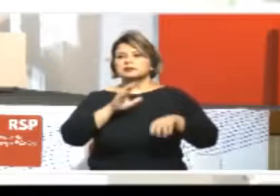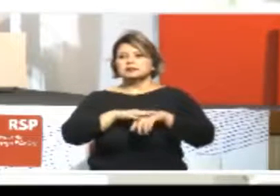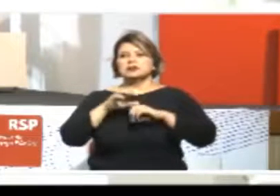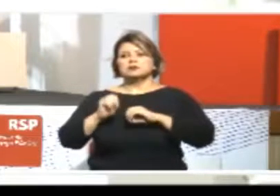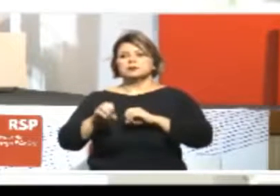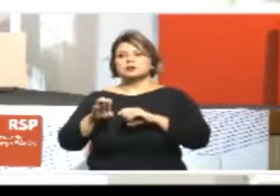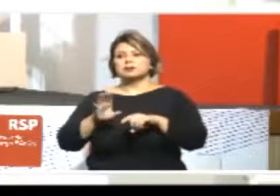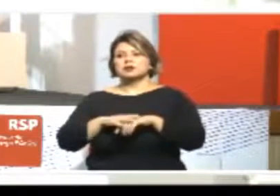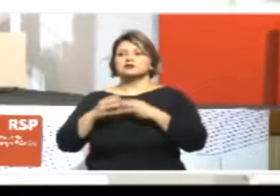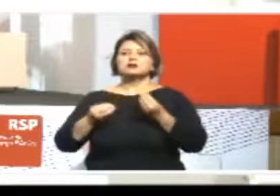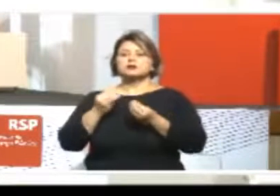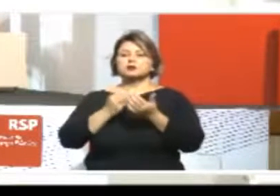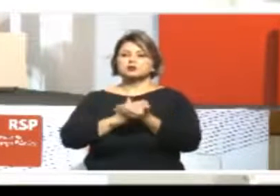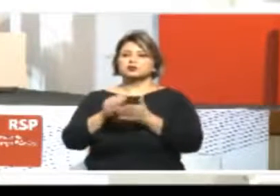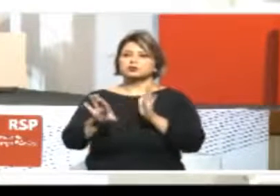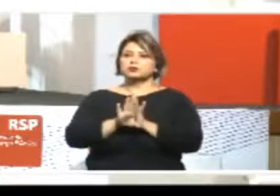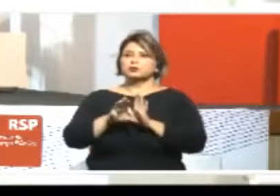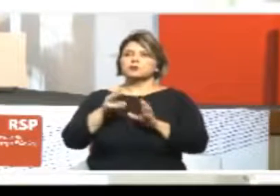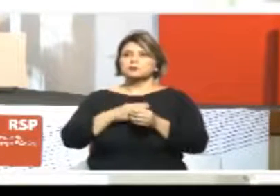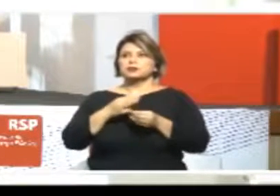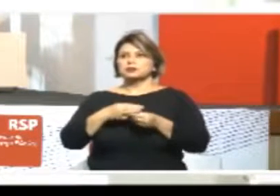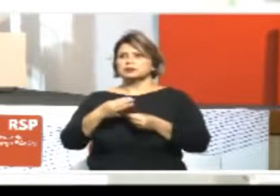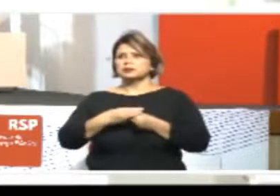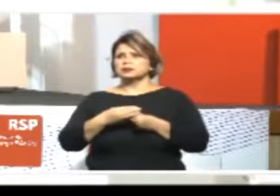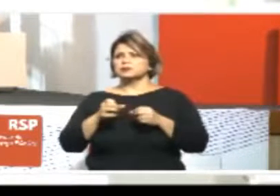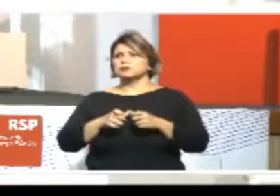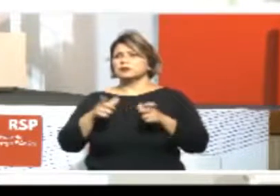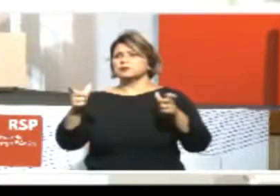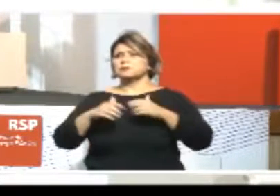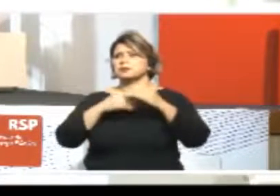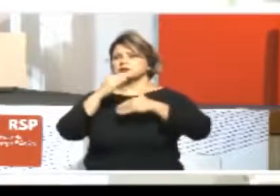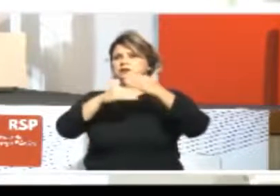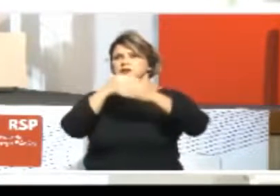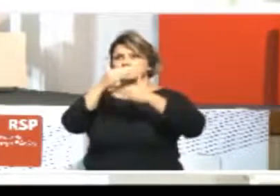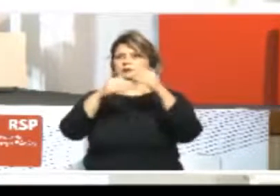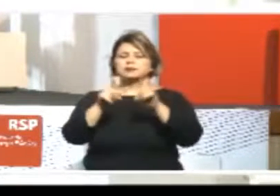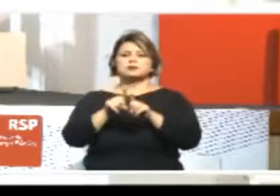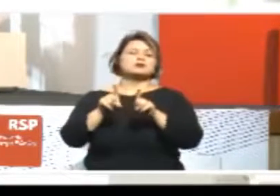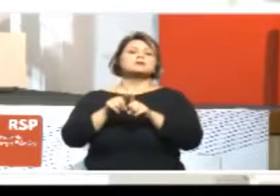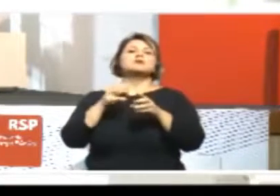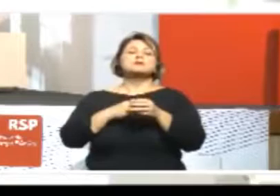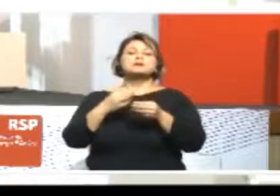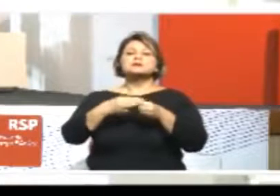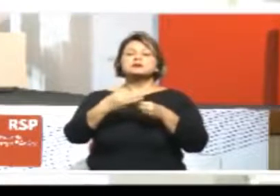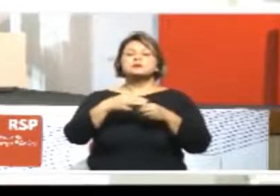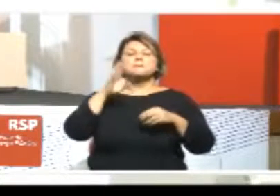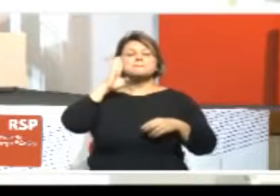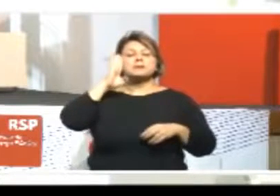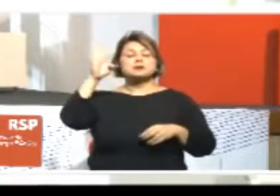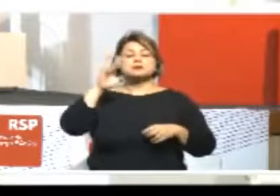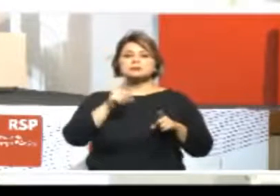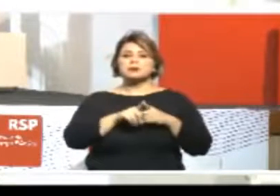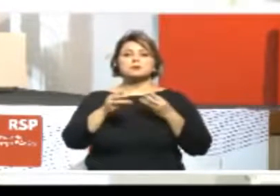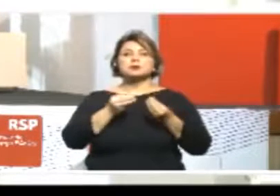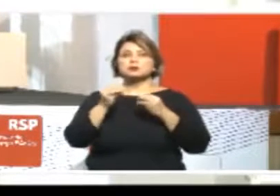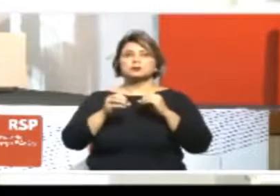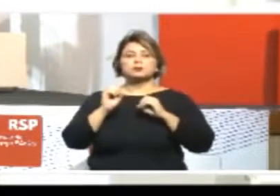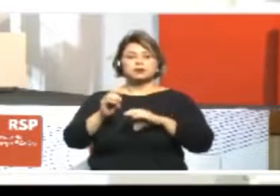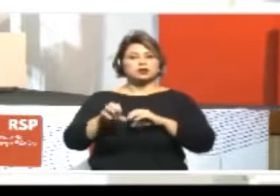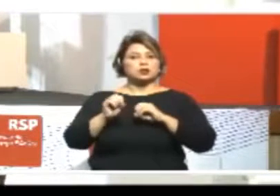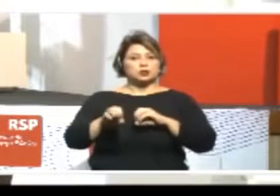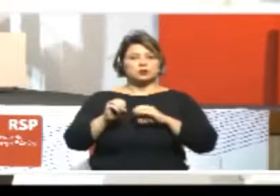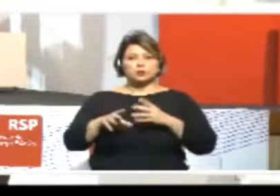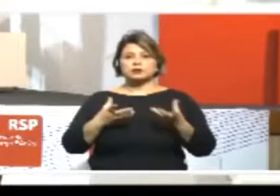municipio, mayor desempeño de esa municipalidad, sobre todo en educación, en recolectar impuestos y en inversión